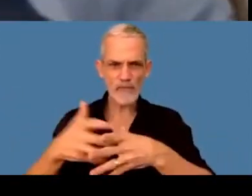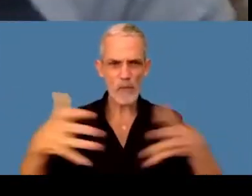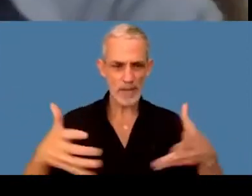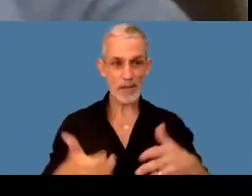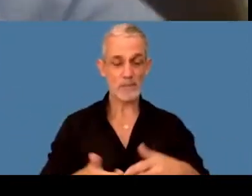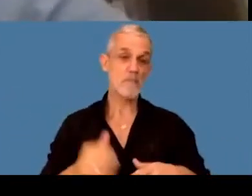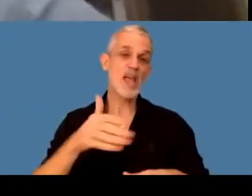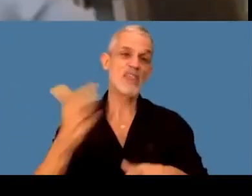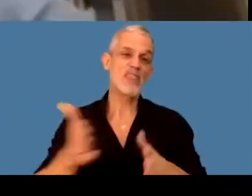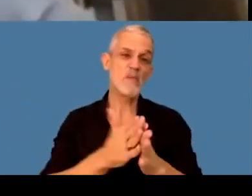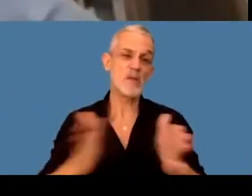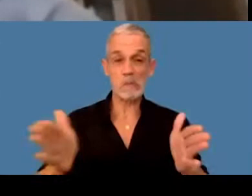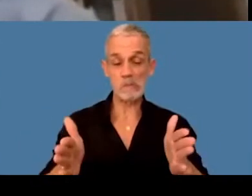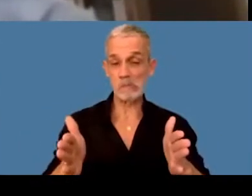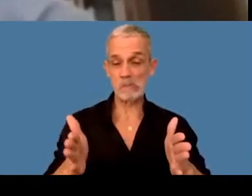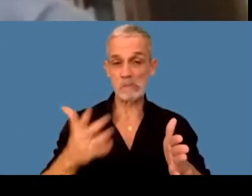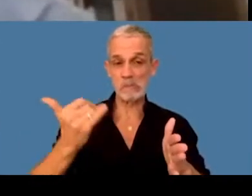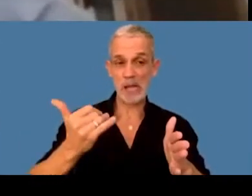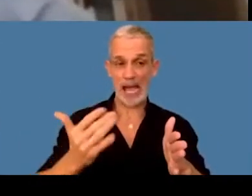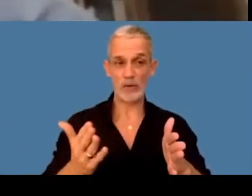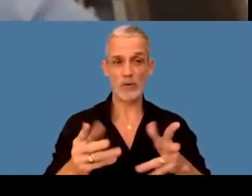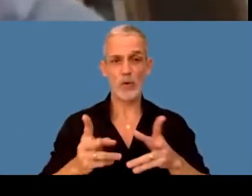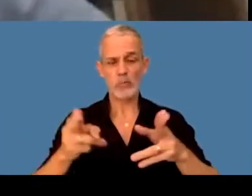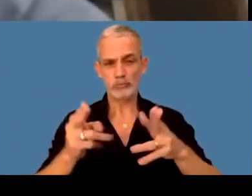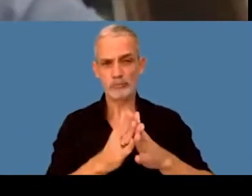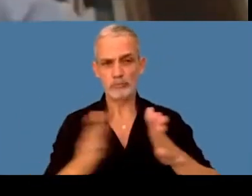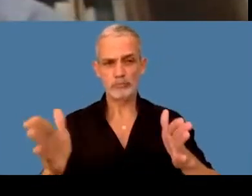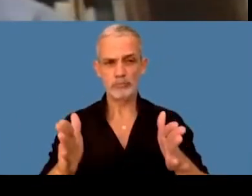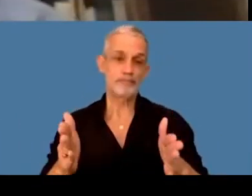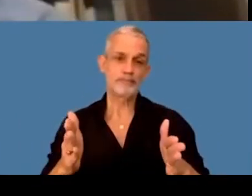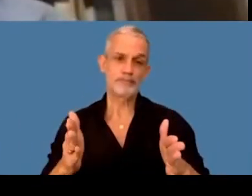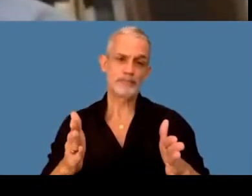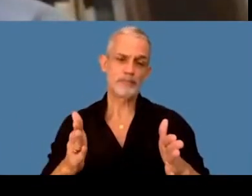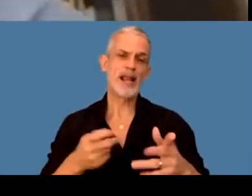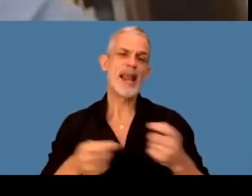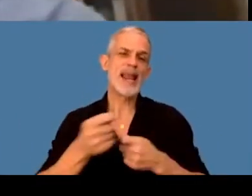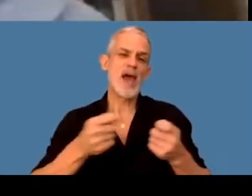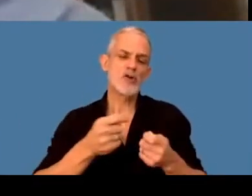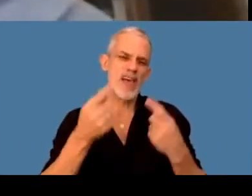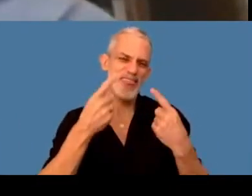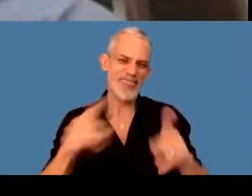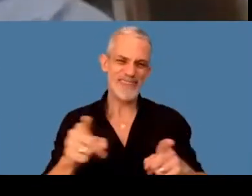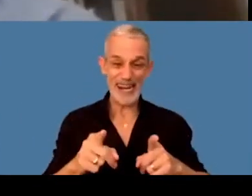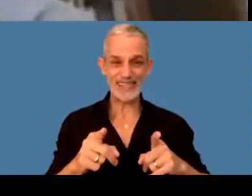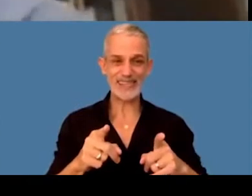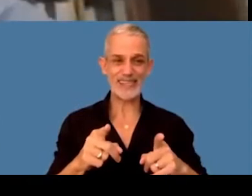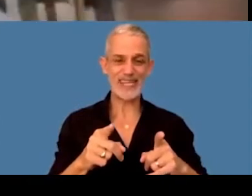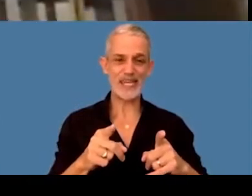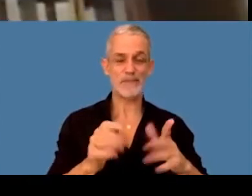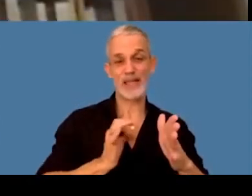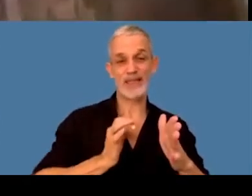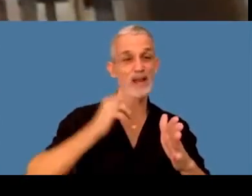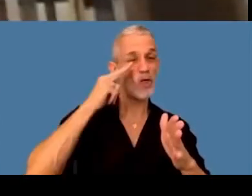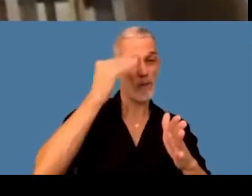Después tenemos otra ronda negocial, si la podemos llamar así, que se va a dar desde ese